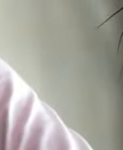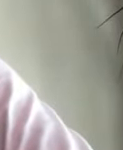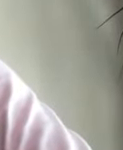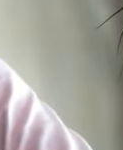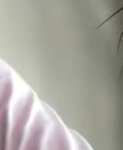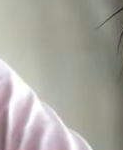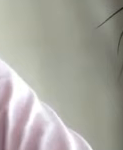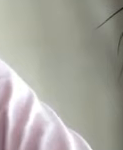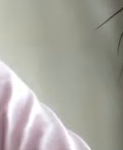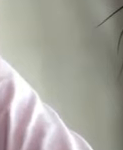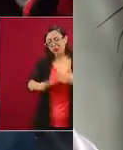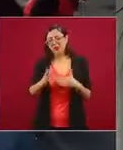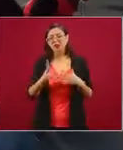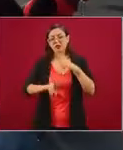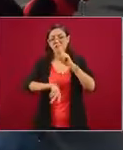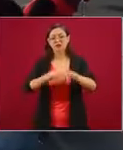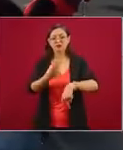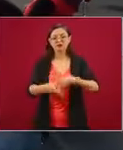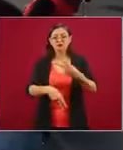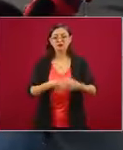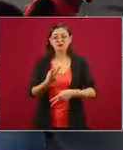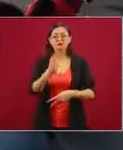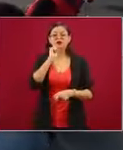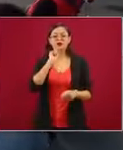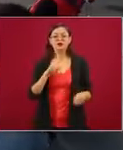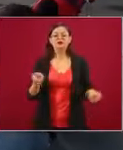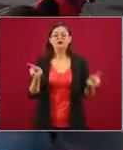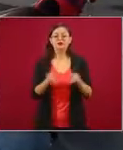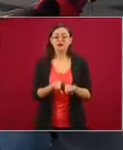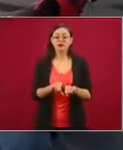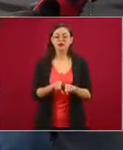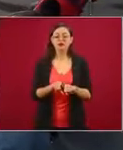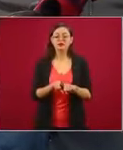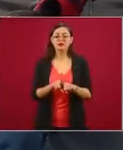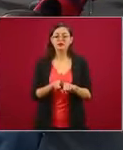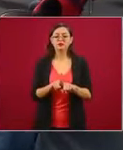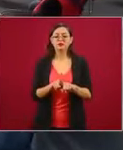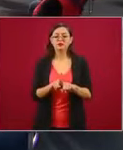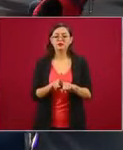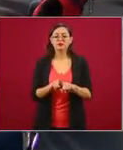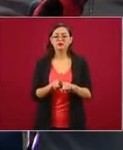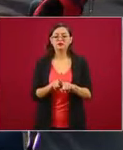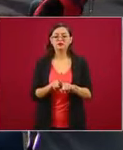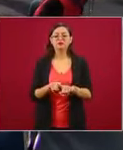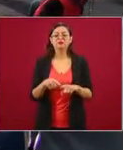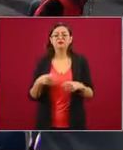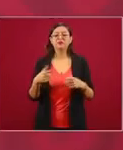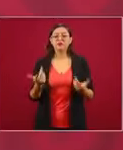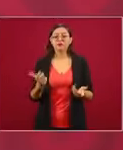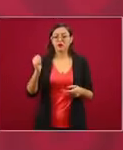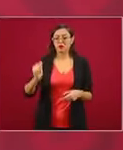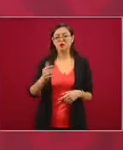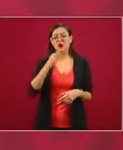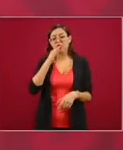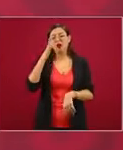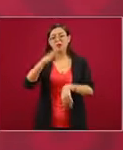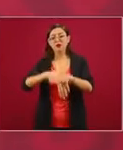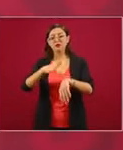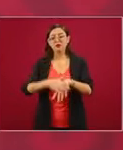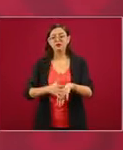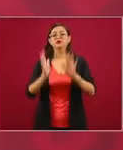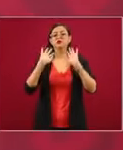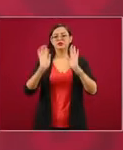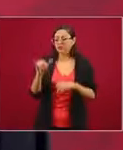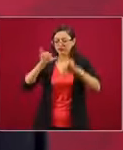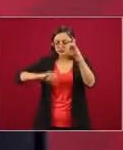del COVID. Vamos a escucharlo. También ya aprovecho para comentarles que me hice la prueba